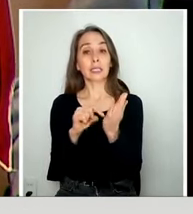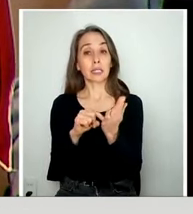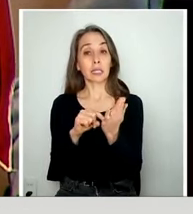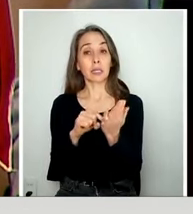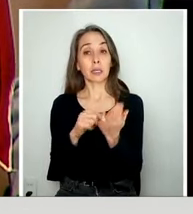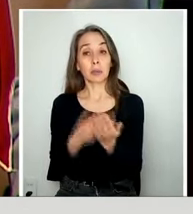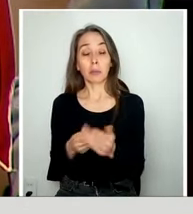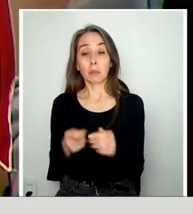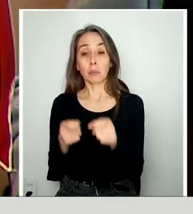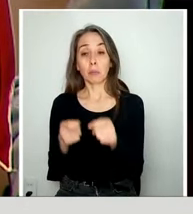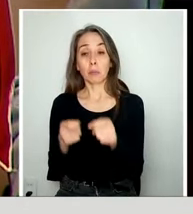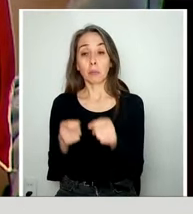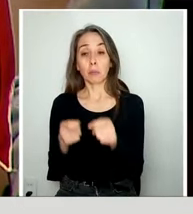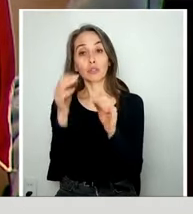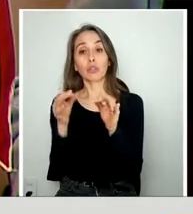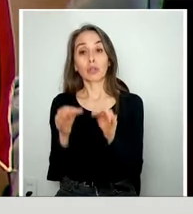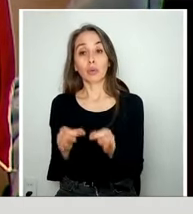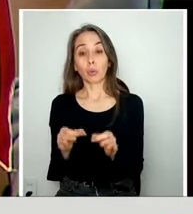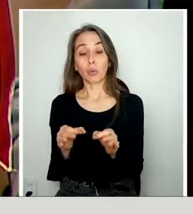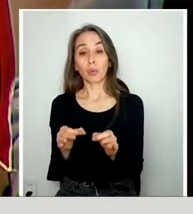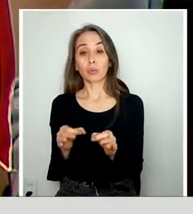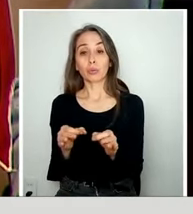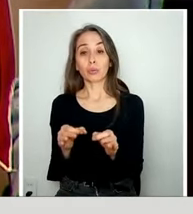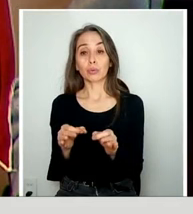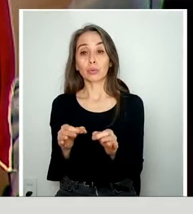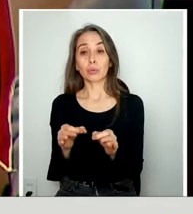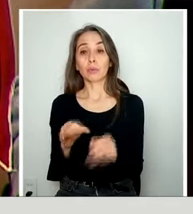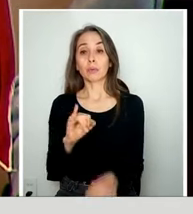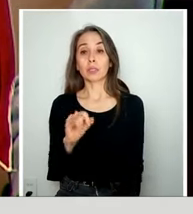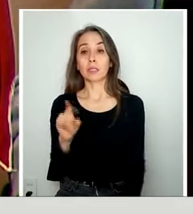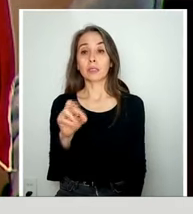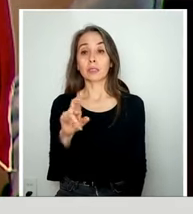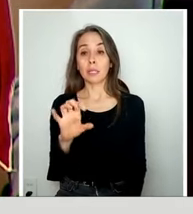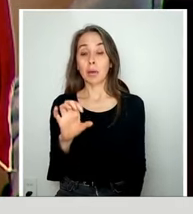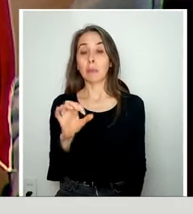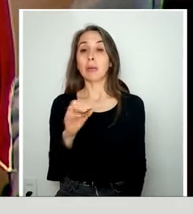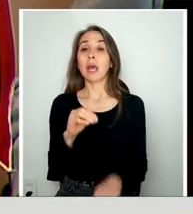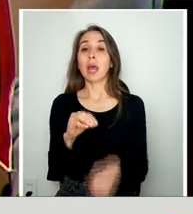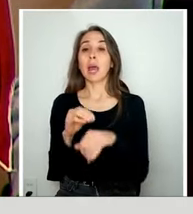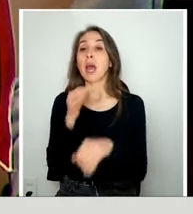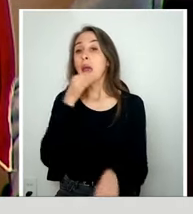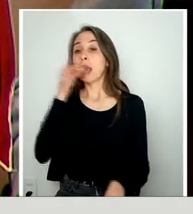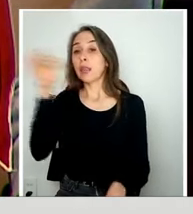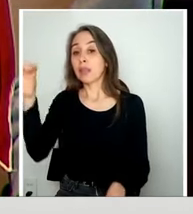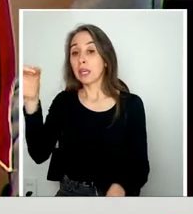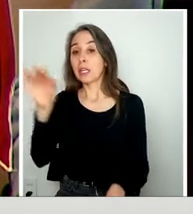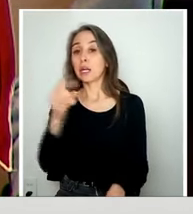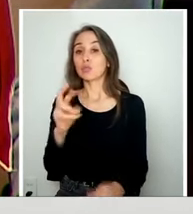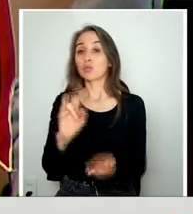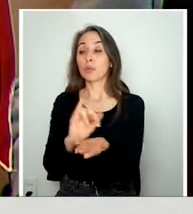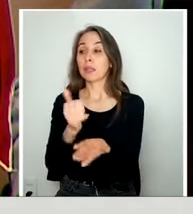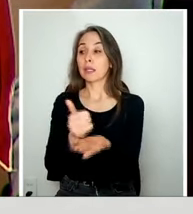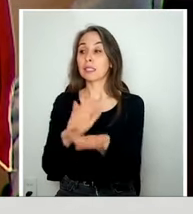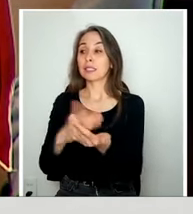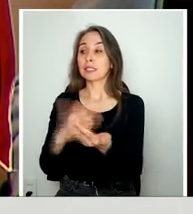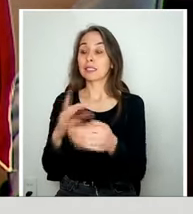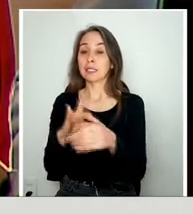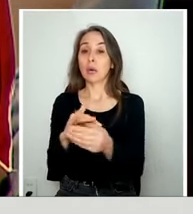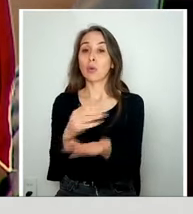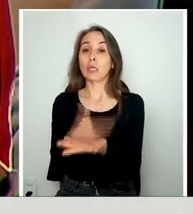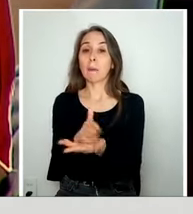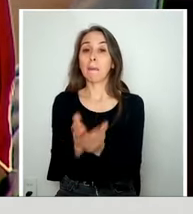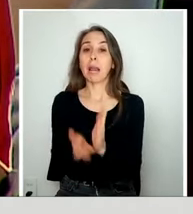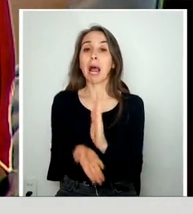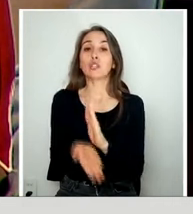justicia que efectivamente las isapres comuniquen a la superintendencia de salud el aumento de sus planes La pregunta